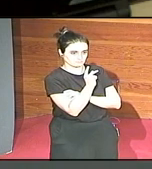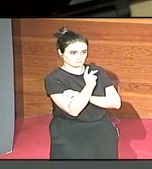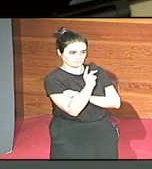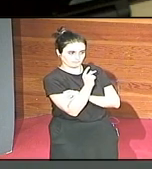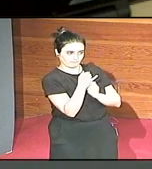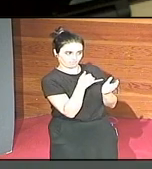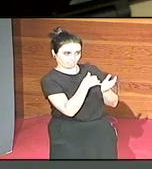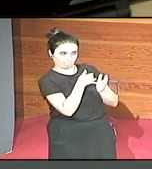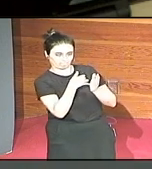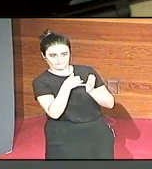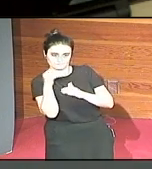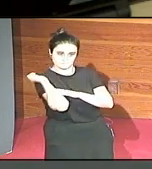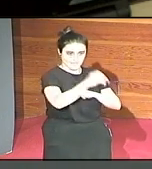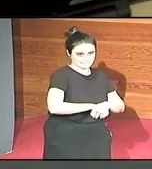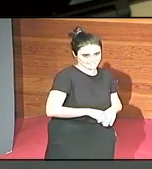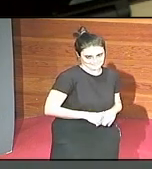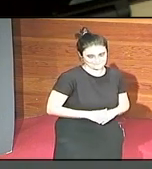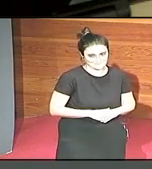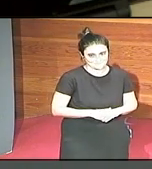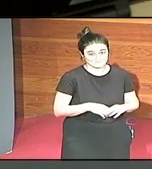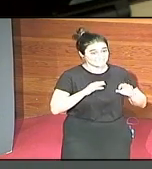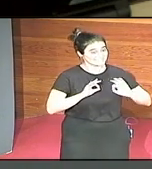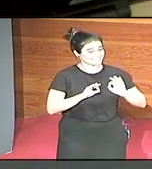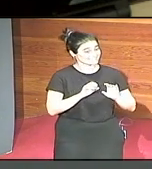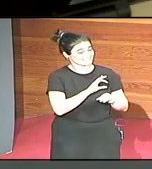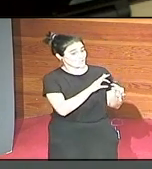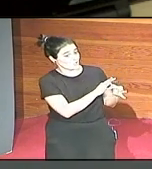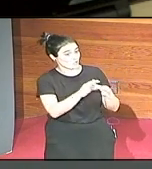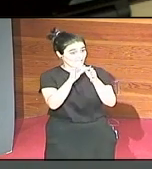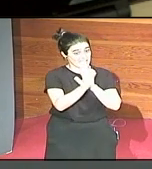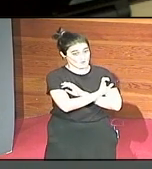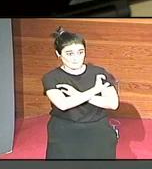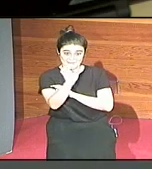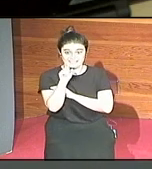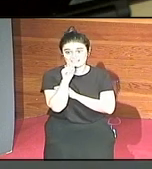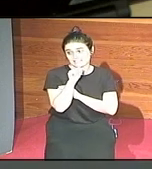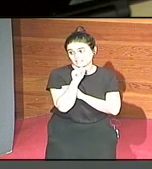débiles de lo que pretenden. En el caso de la Unión Europea, en el sentido de actor